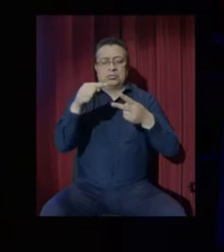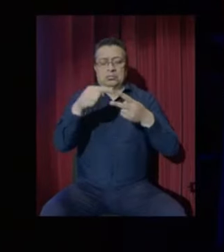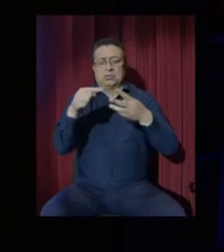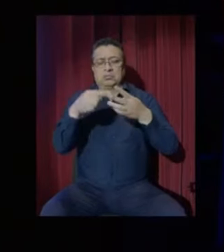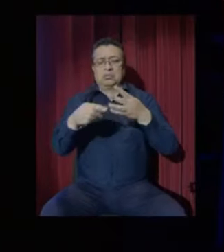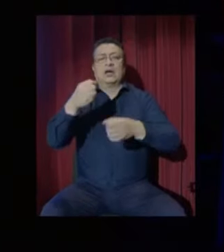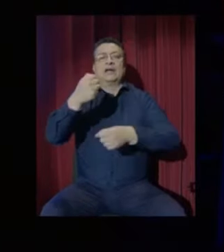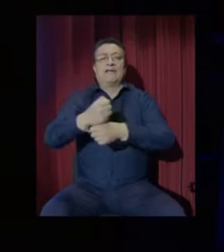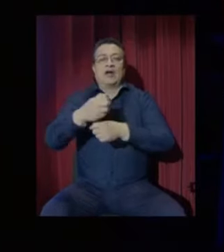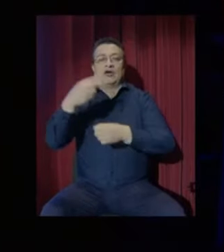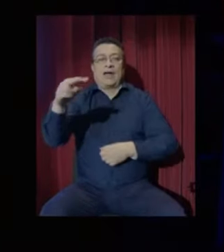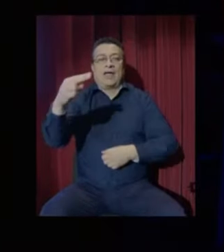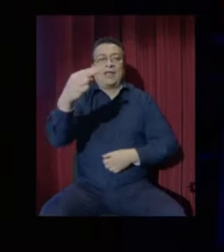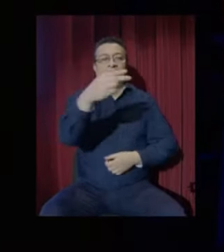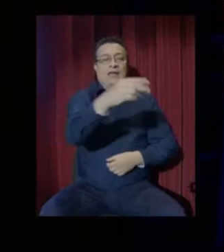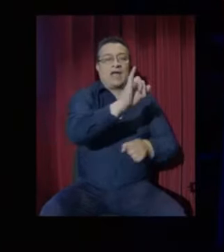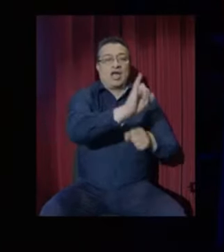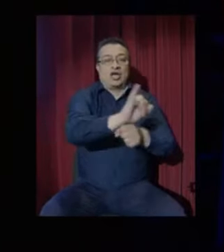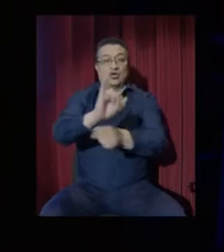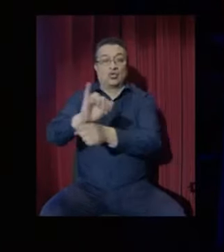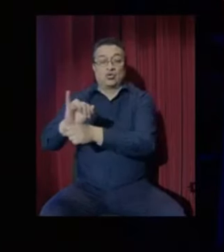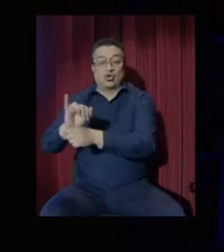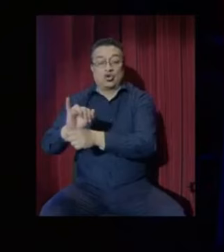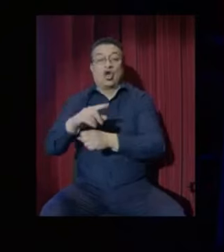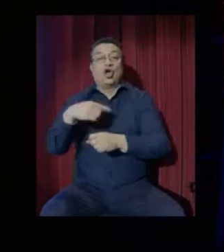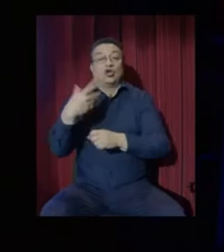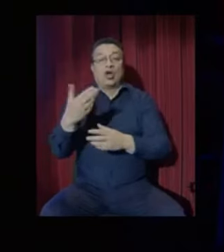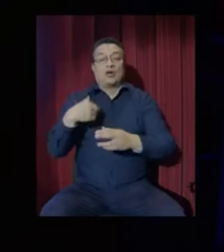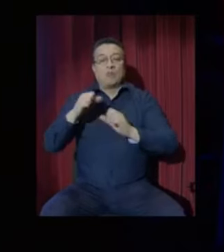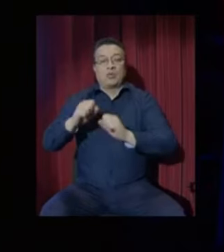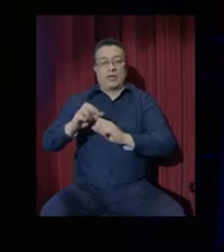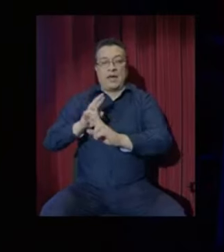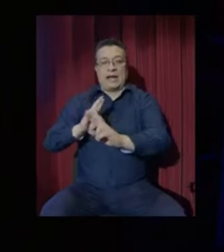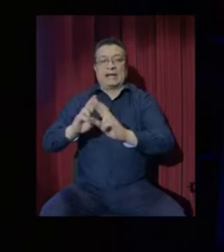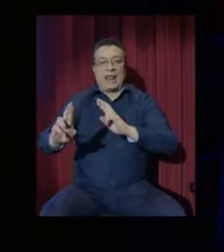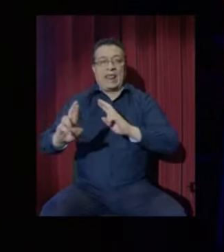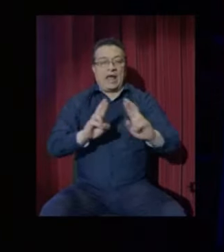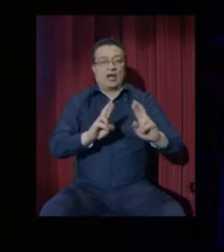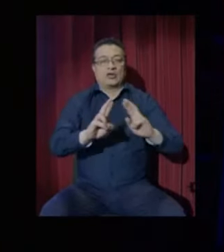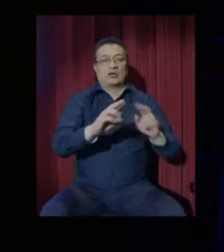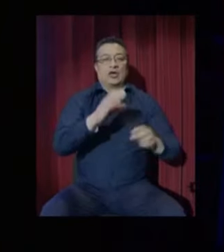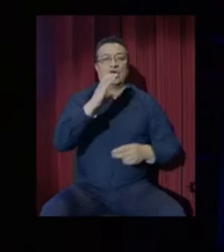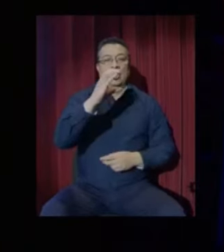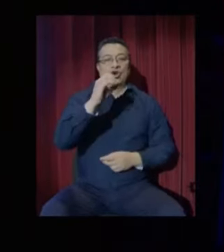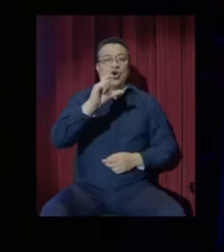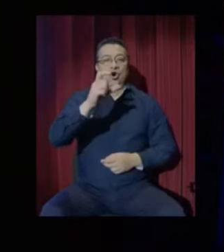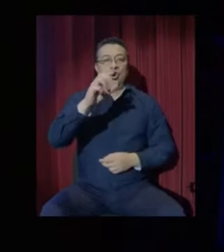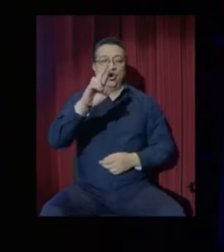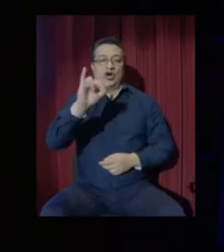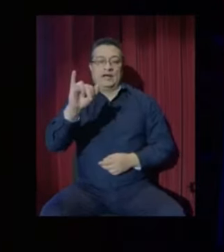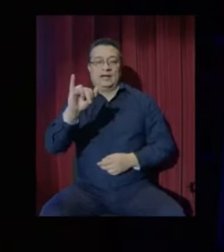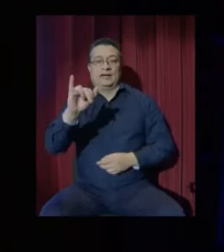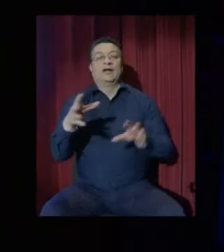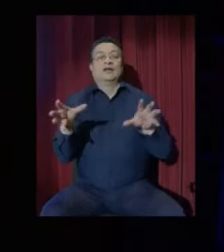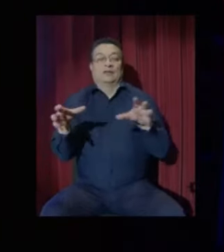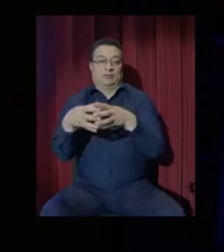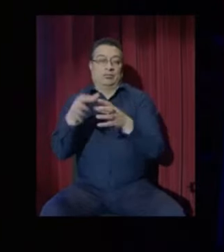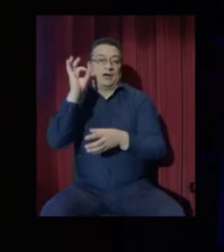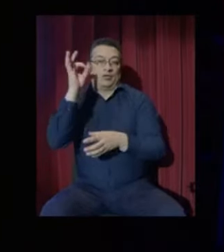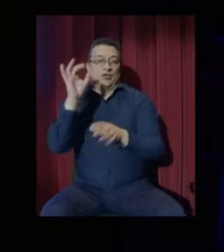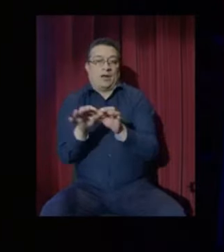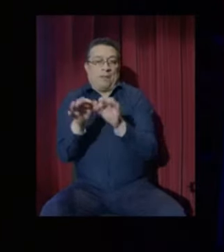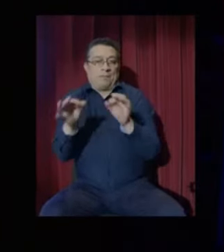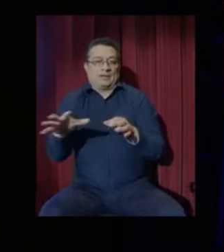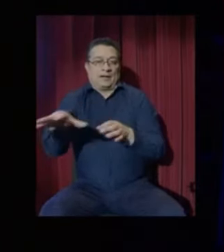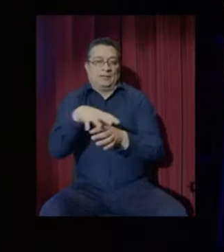institución y no solamente lo que logramos relacionar por ejemplo a través del cgri del comité de gestión de riesgo y de desastre